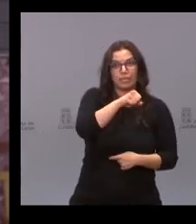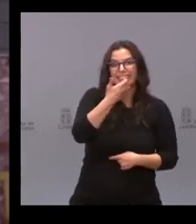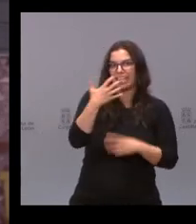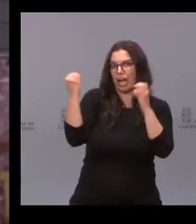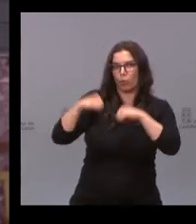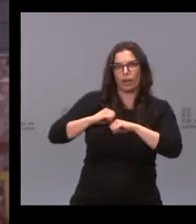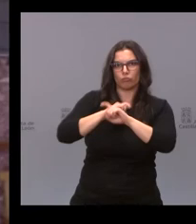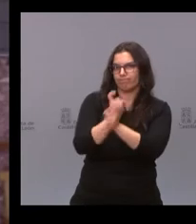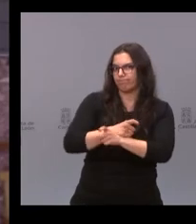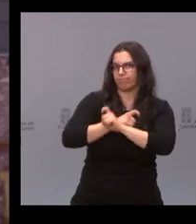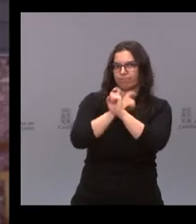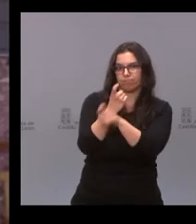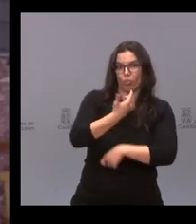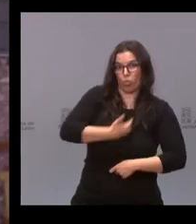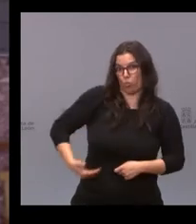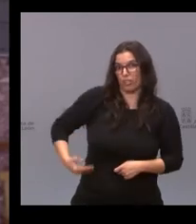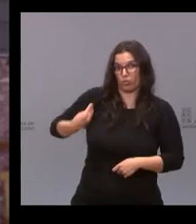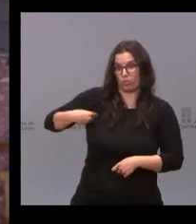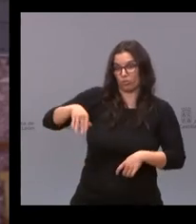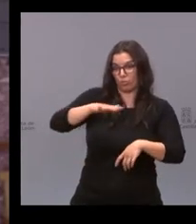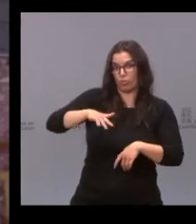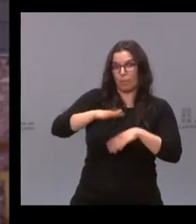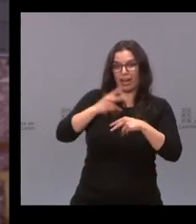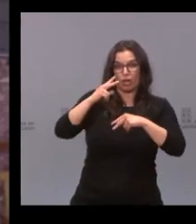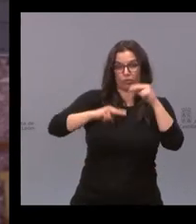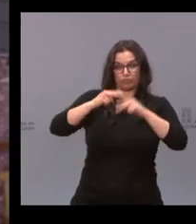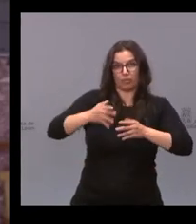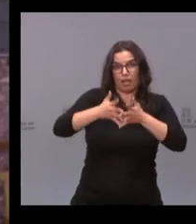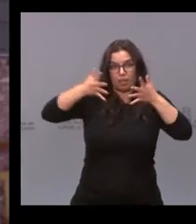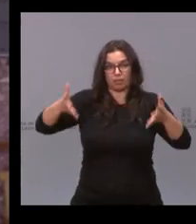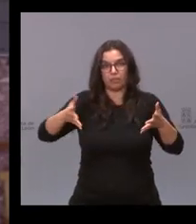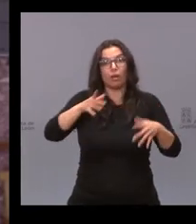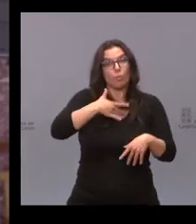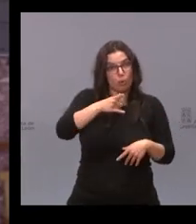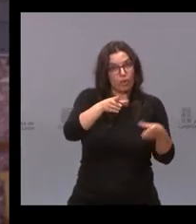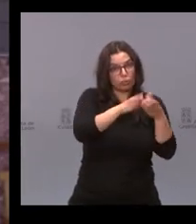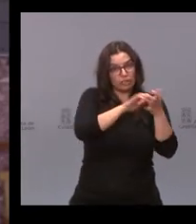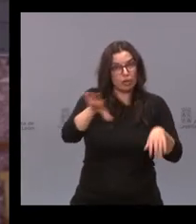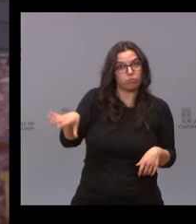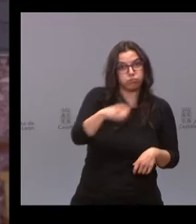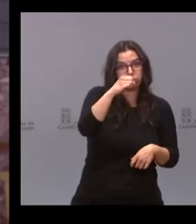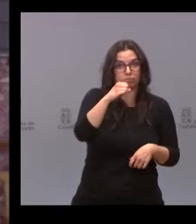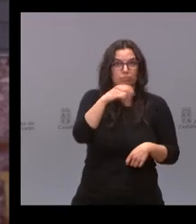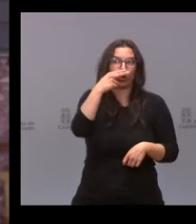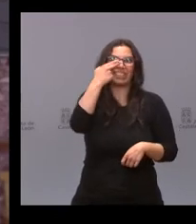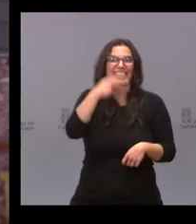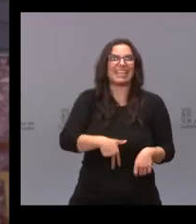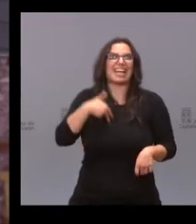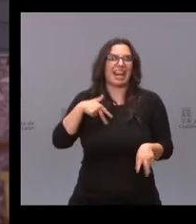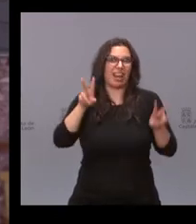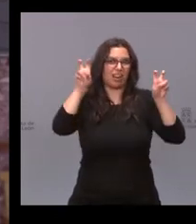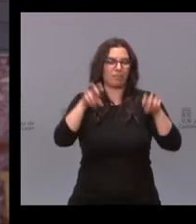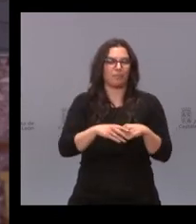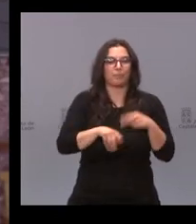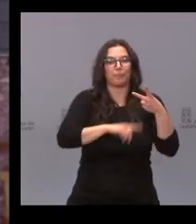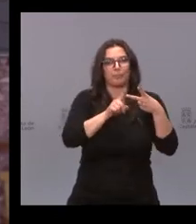acuerdo con los propietarios de esos terrenos. Si sería posible esa expropiación por motivos de interés general. Por